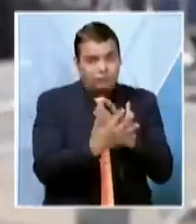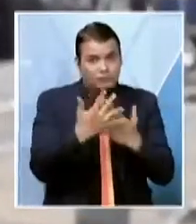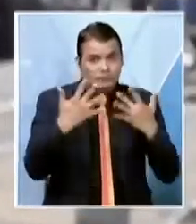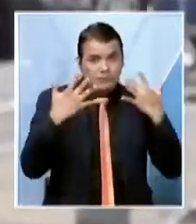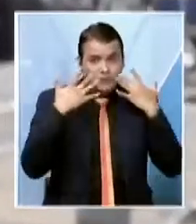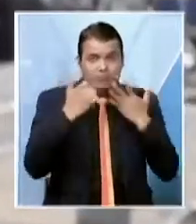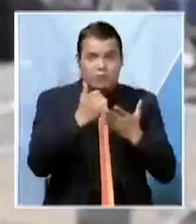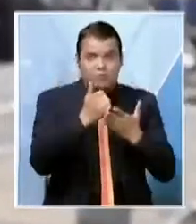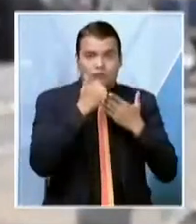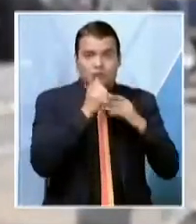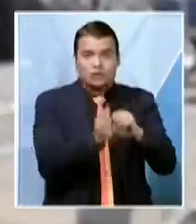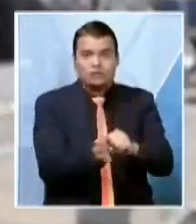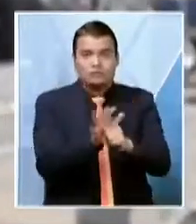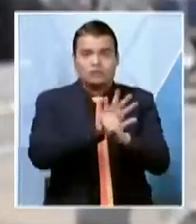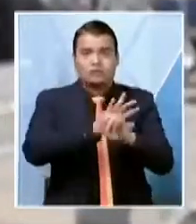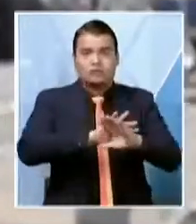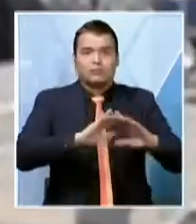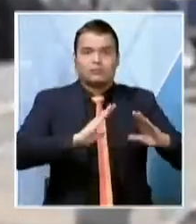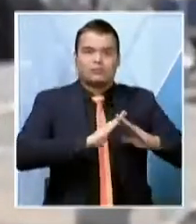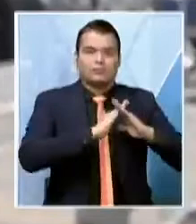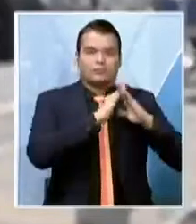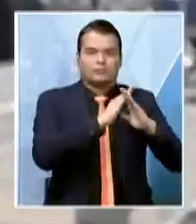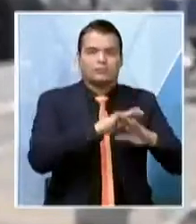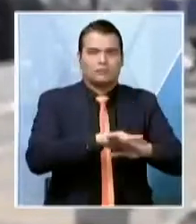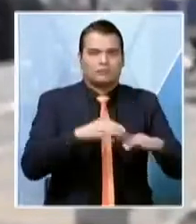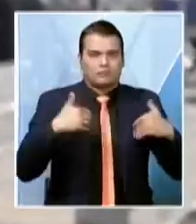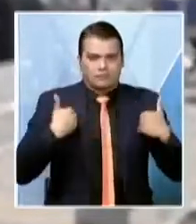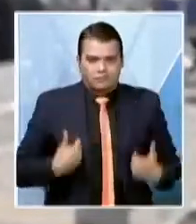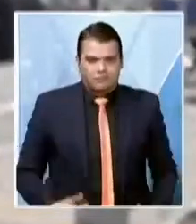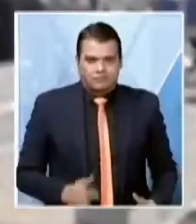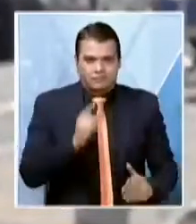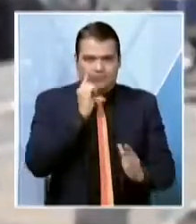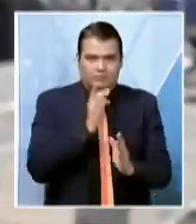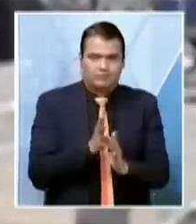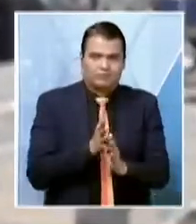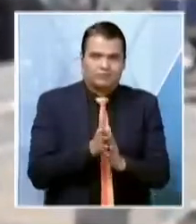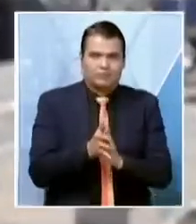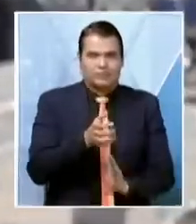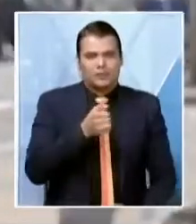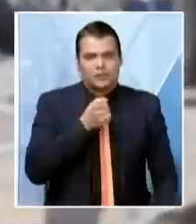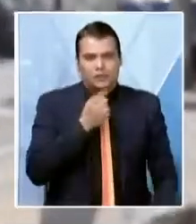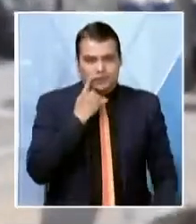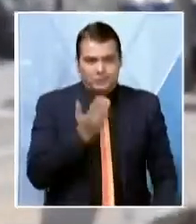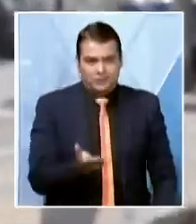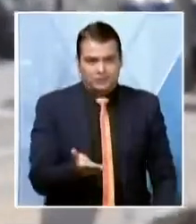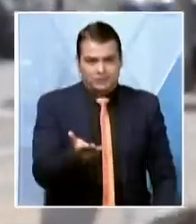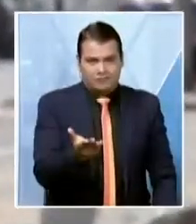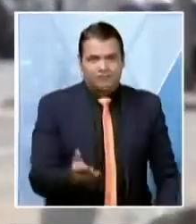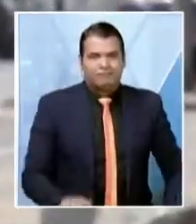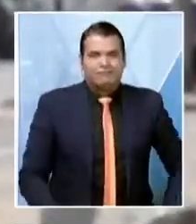combatir este virus. Yo me despido entonces desde el norte de Cali. Sigan ustedes conectados con más información porque el noticiero 90 Minutos está en ti, está en todas partes.